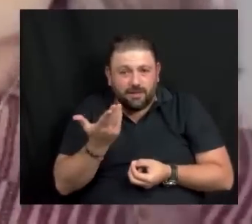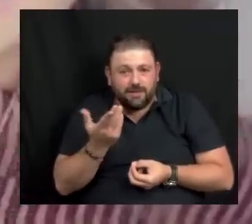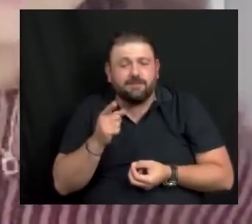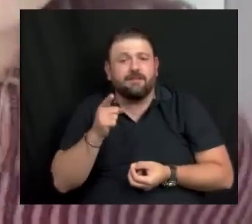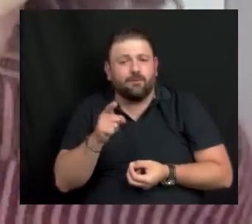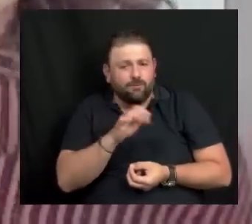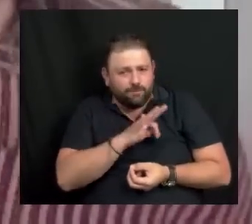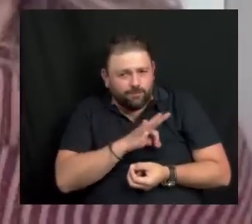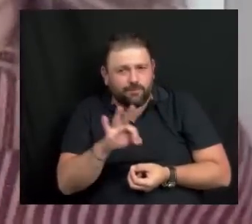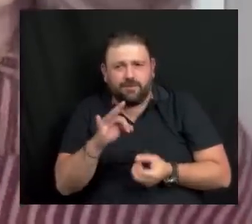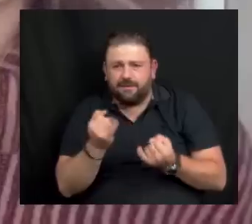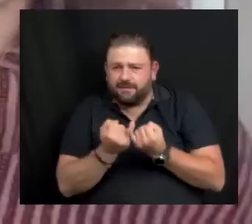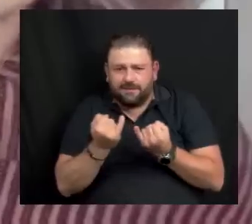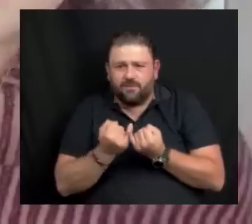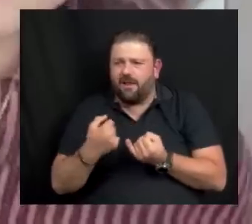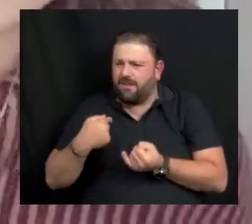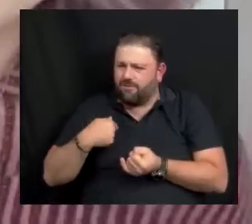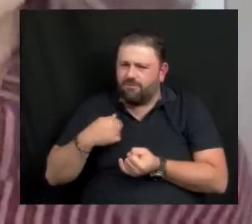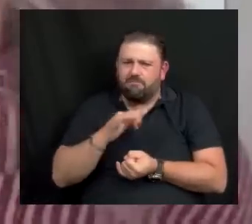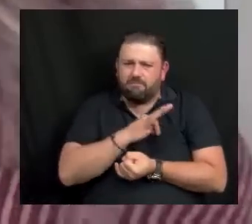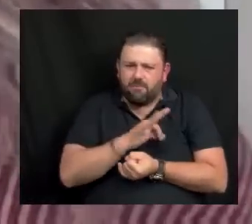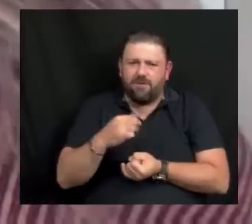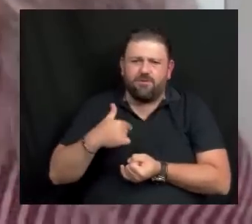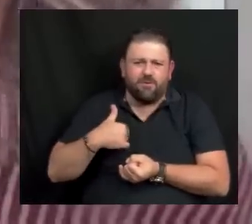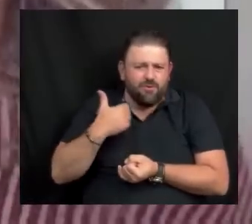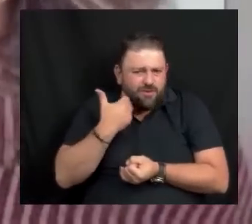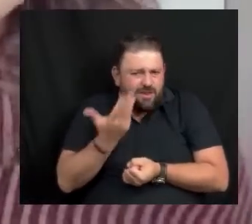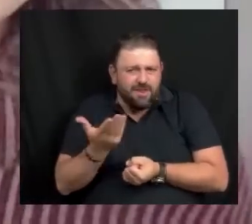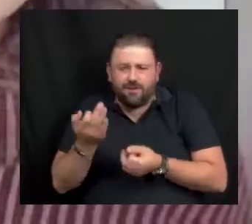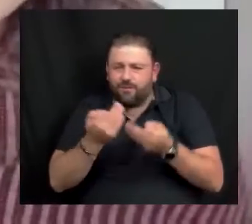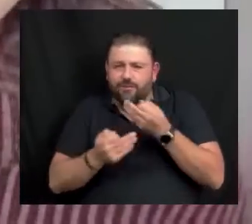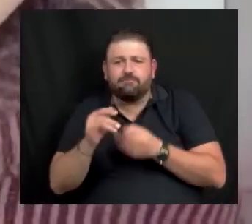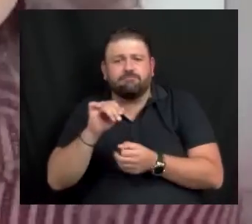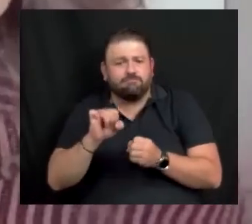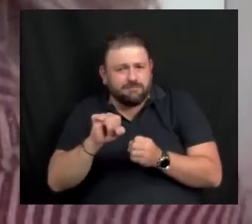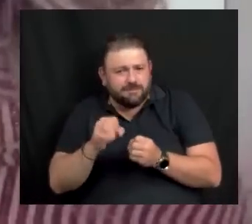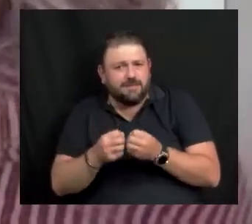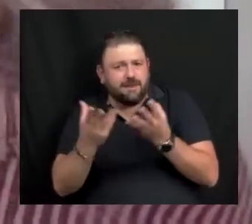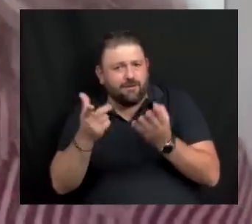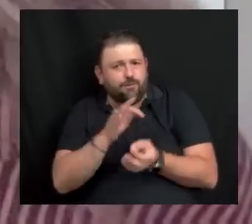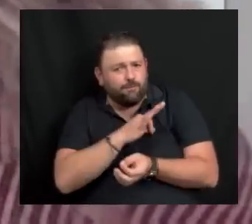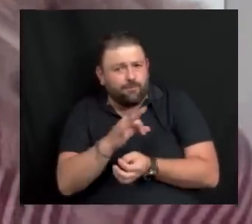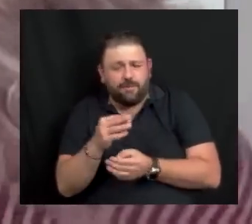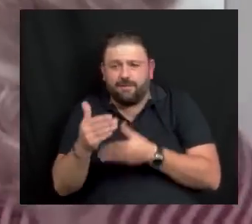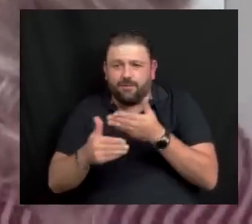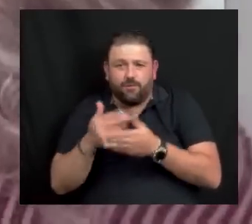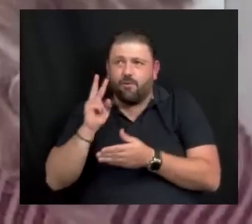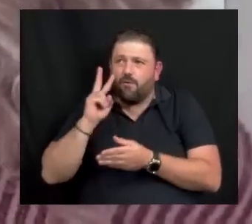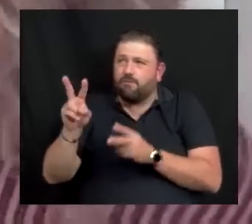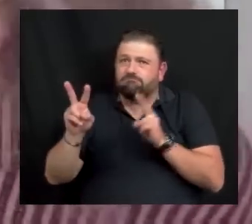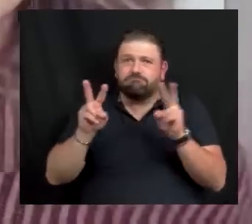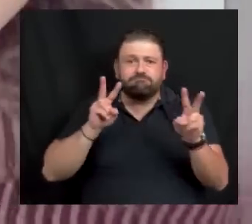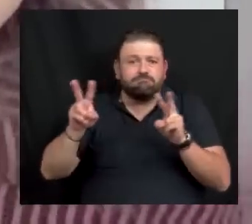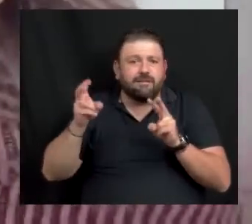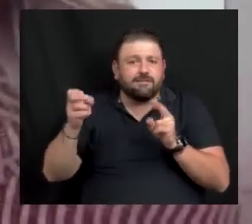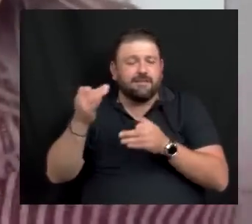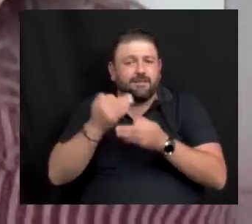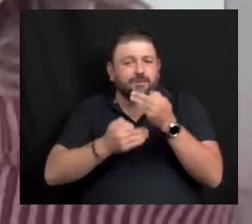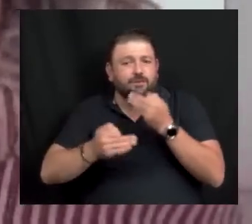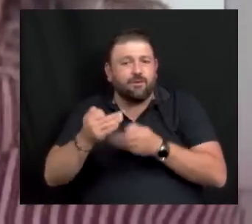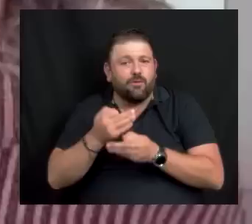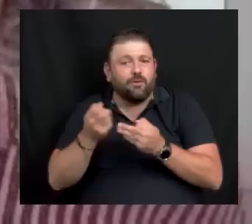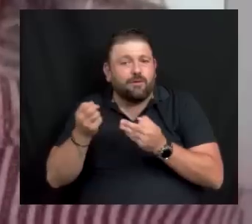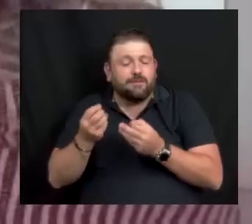historia se cuente y suene ahí, porque va a traspasar las pantallas y va a llegar a